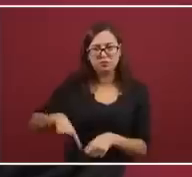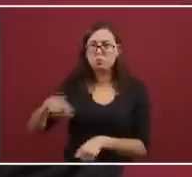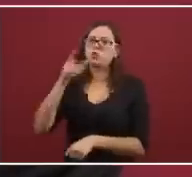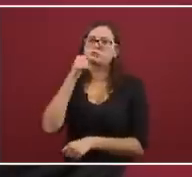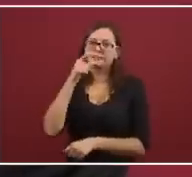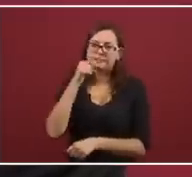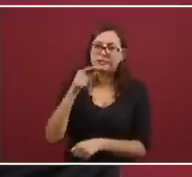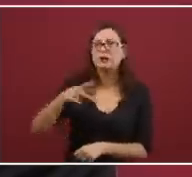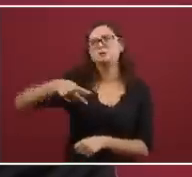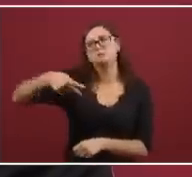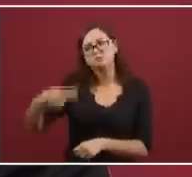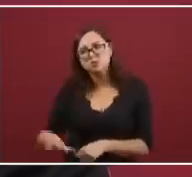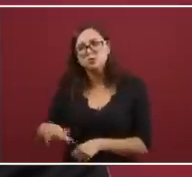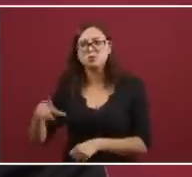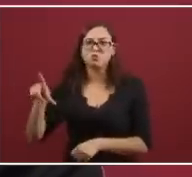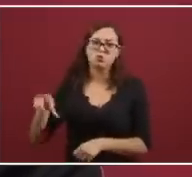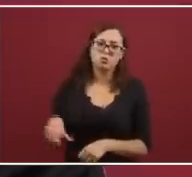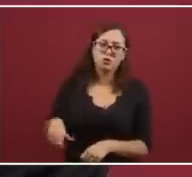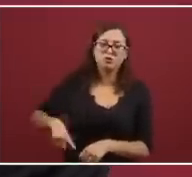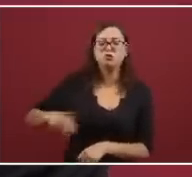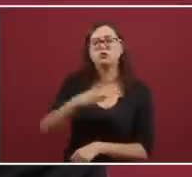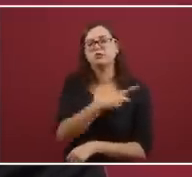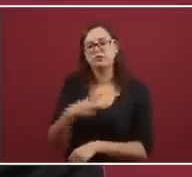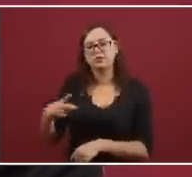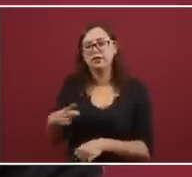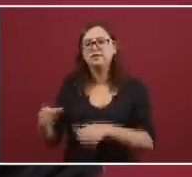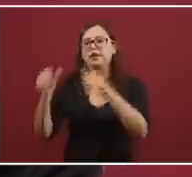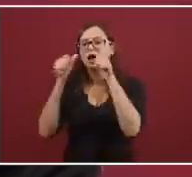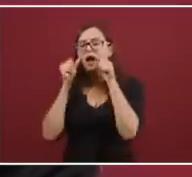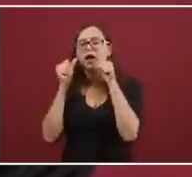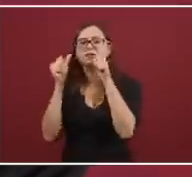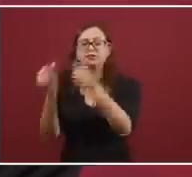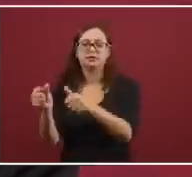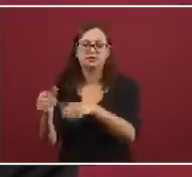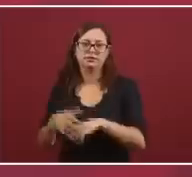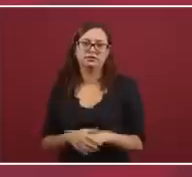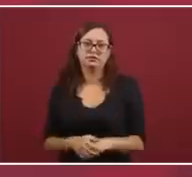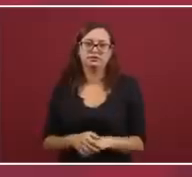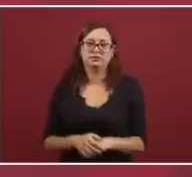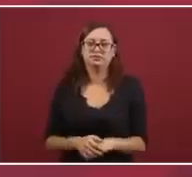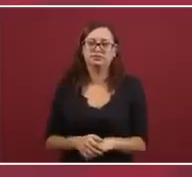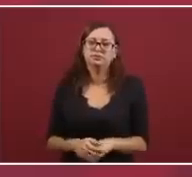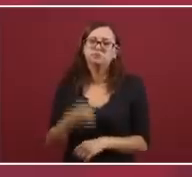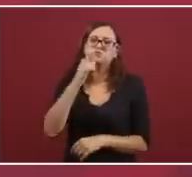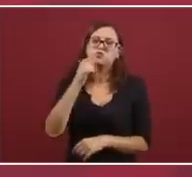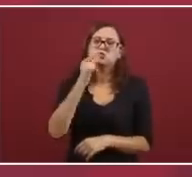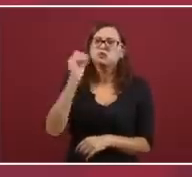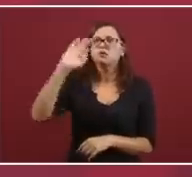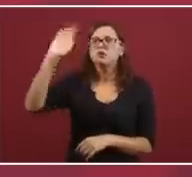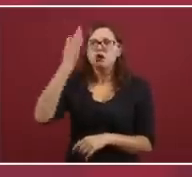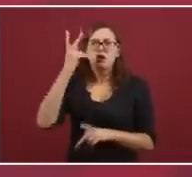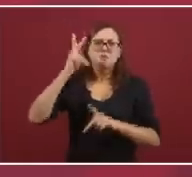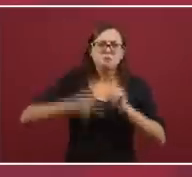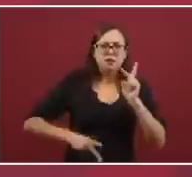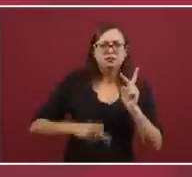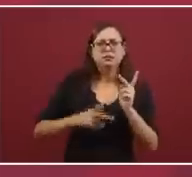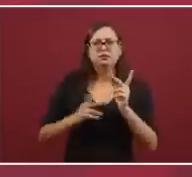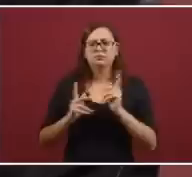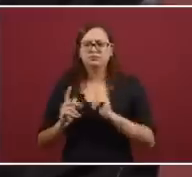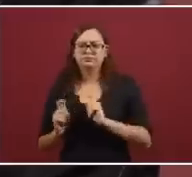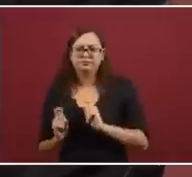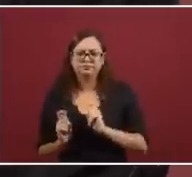o lo que va a quedar de la Policía Federal con otras tareas,